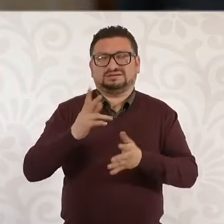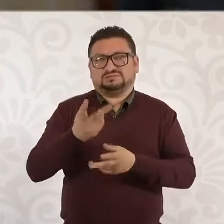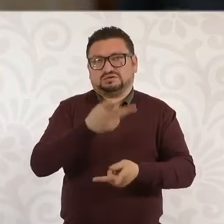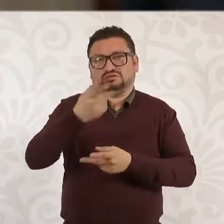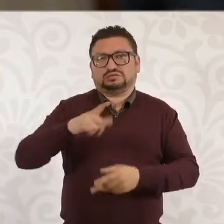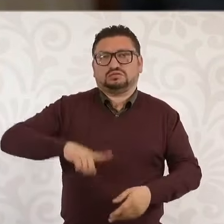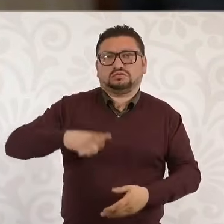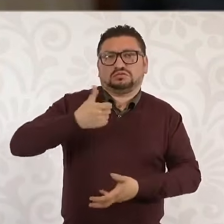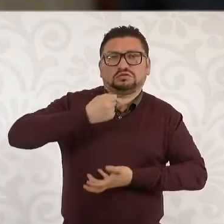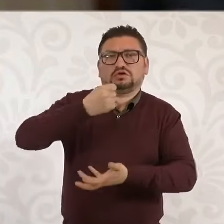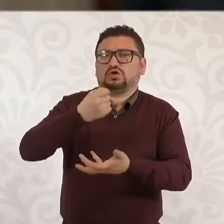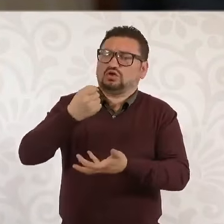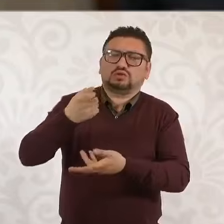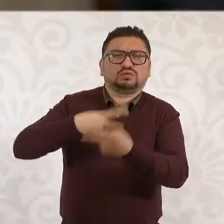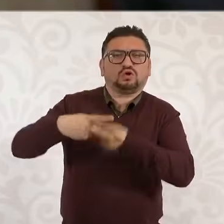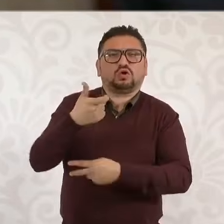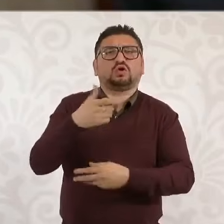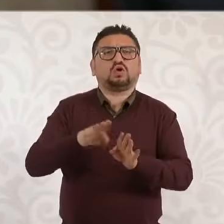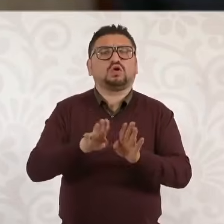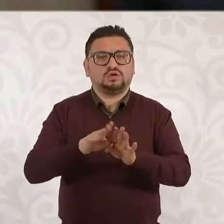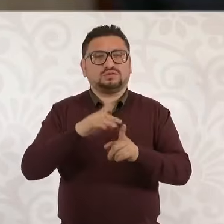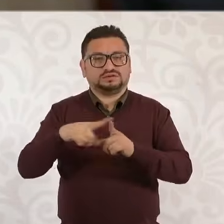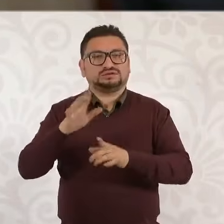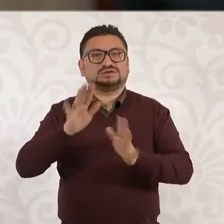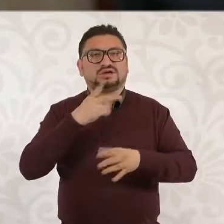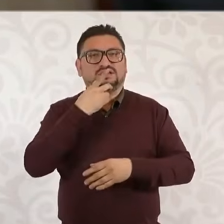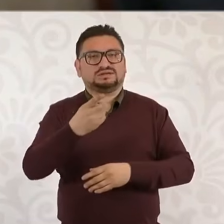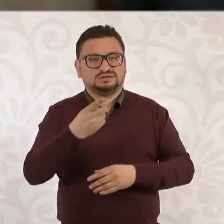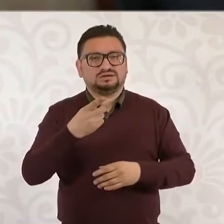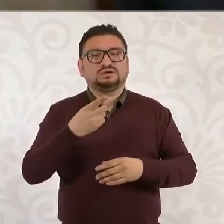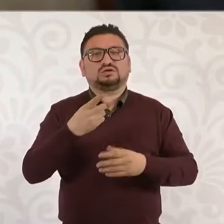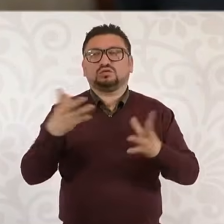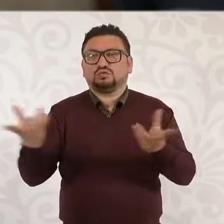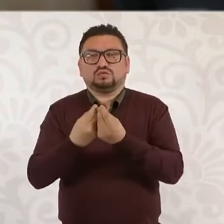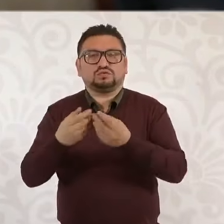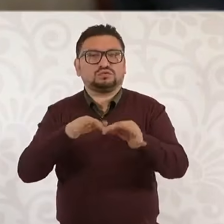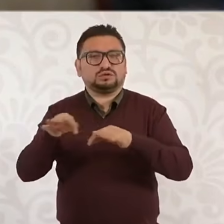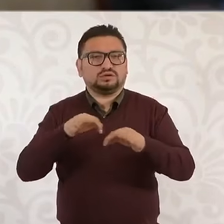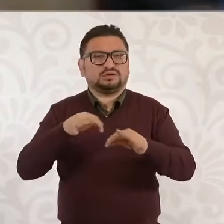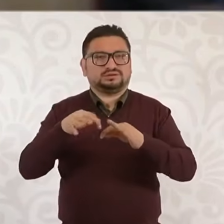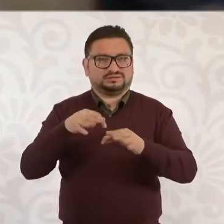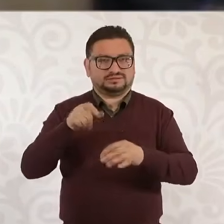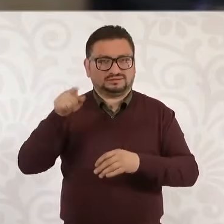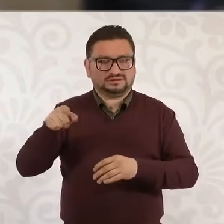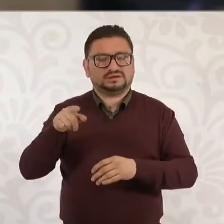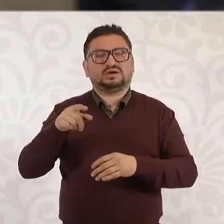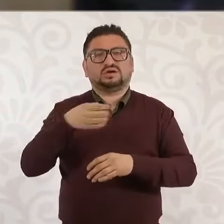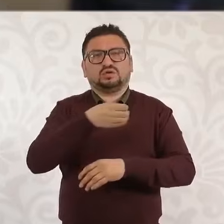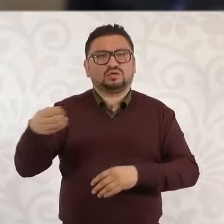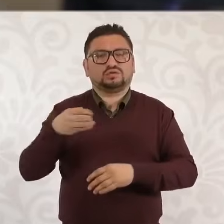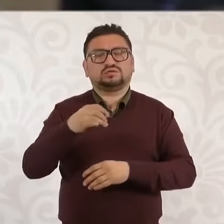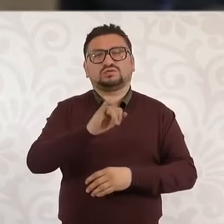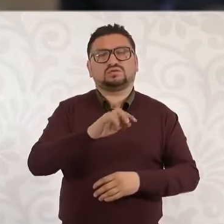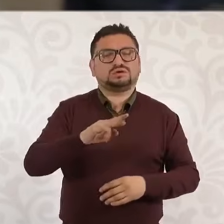dónde vienen los recursos, ya habló incluso de se podría hacer este trabajo en conjunto con el órgano electoral y la propia UIF,